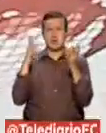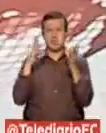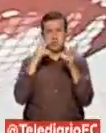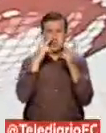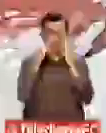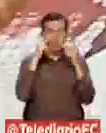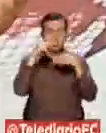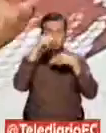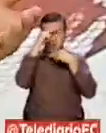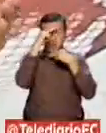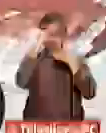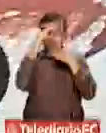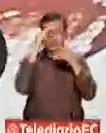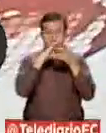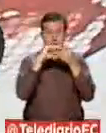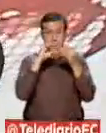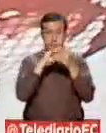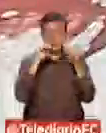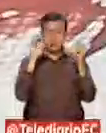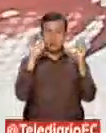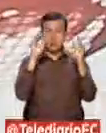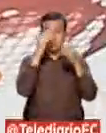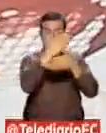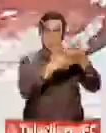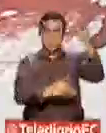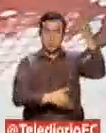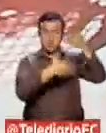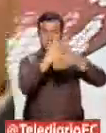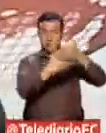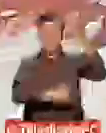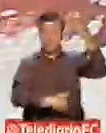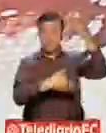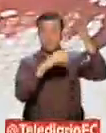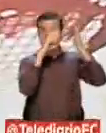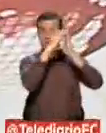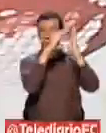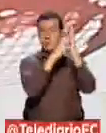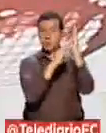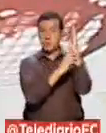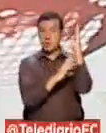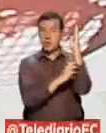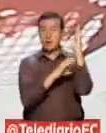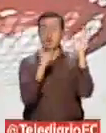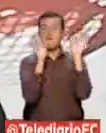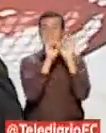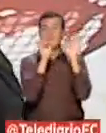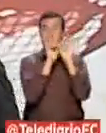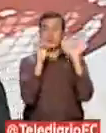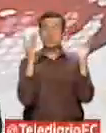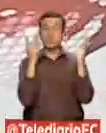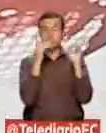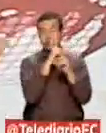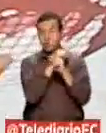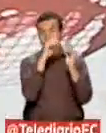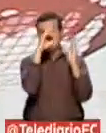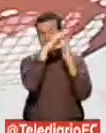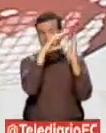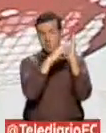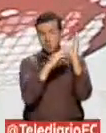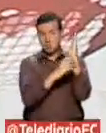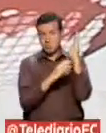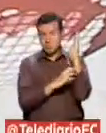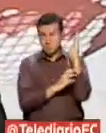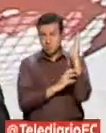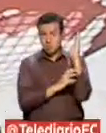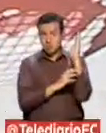vemos las noticias tanto en Facebook como en Twitter, ¿no? El muro que nosotros aparece, pues, está controlado por algo, que nos saque información que se adecua